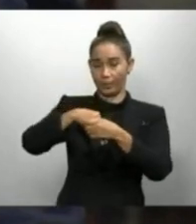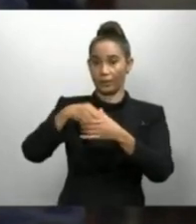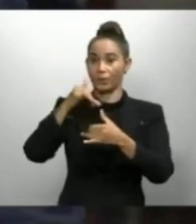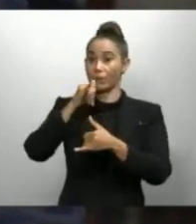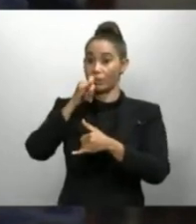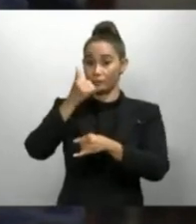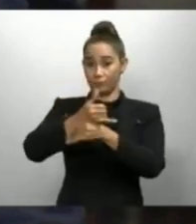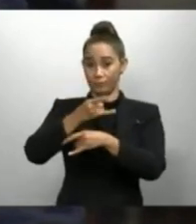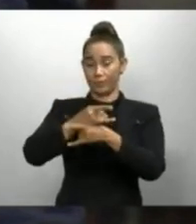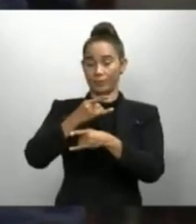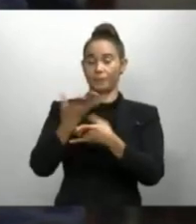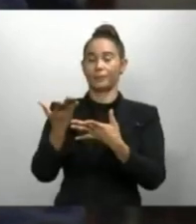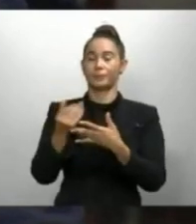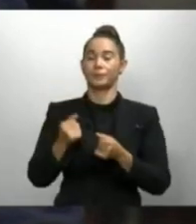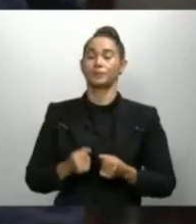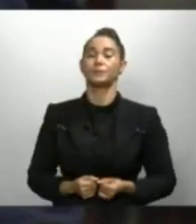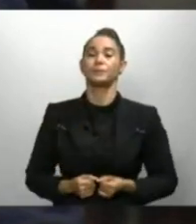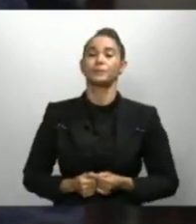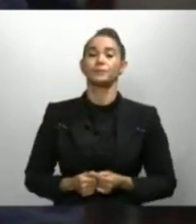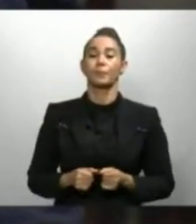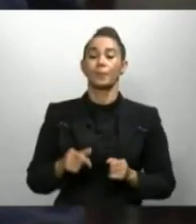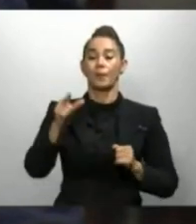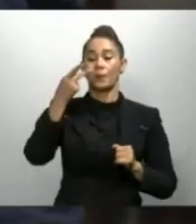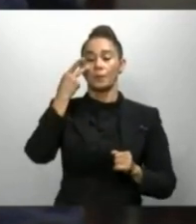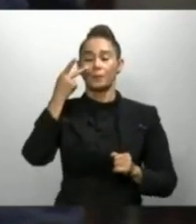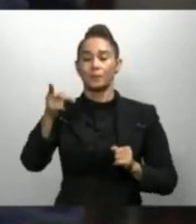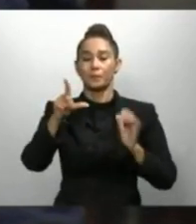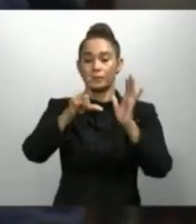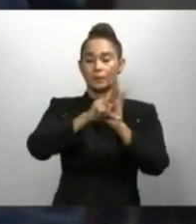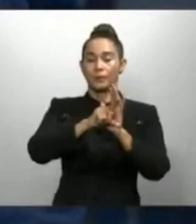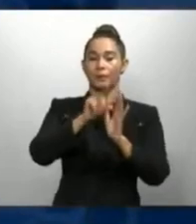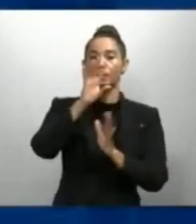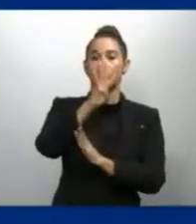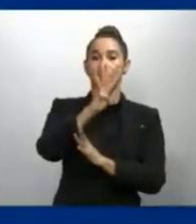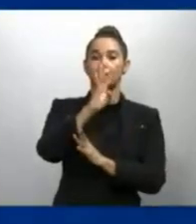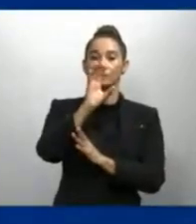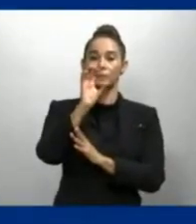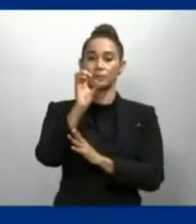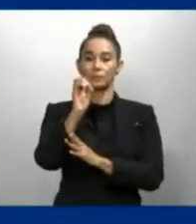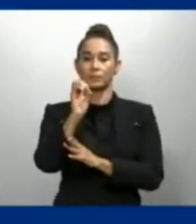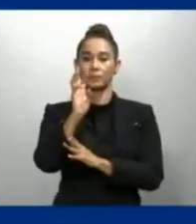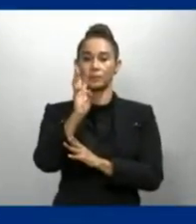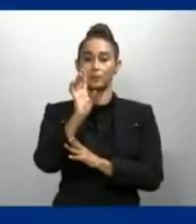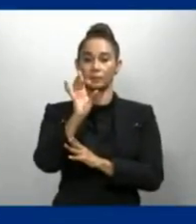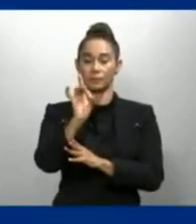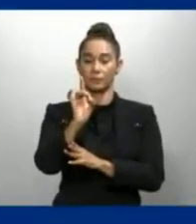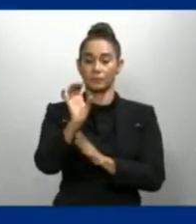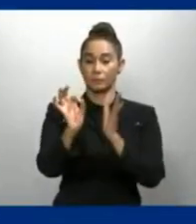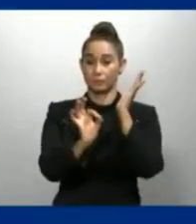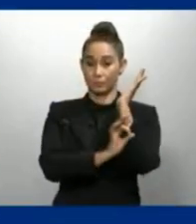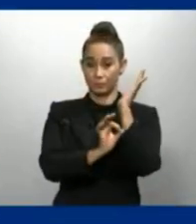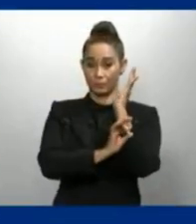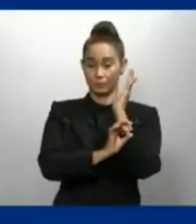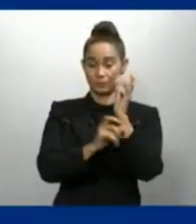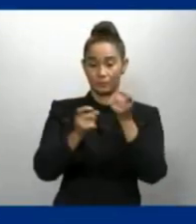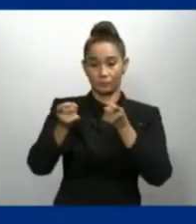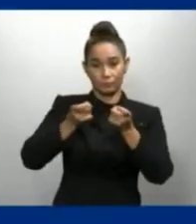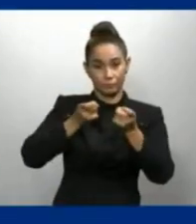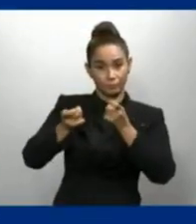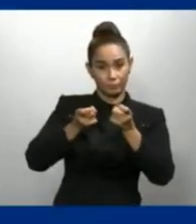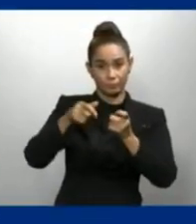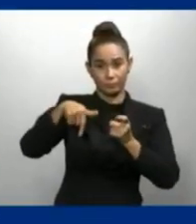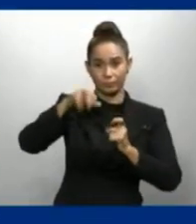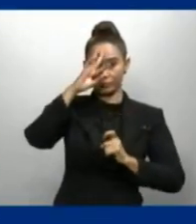base las disposiciones de la Ley 5088 sobre drogas y sustancias controladas de la República